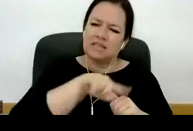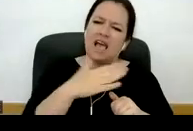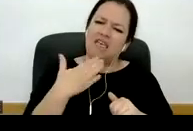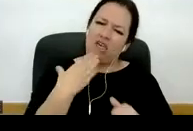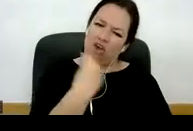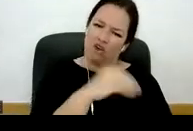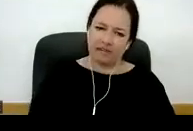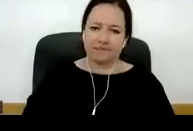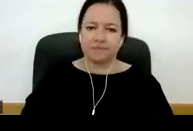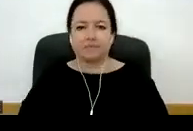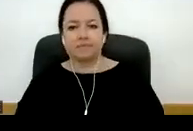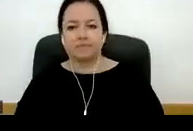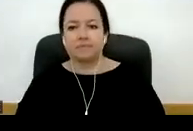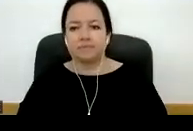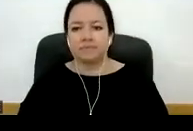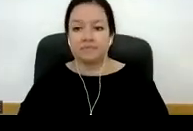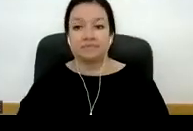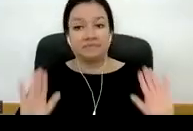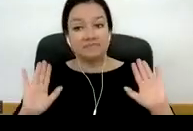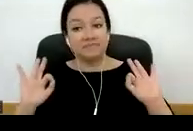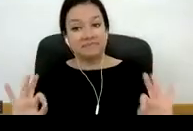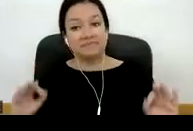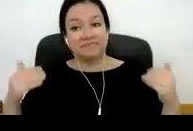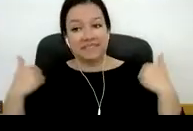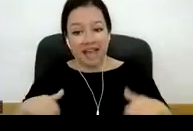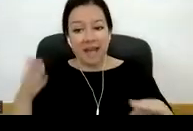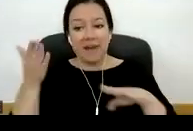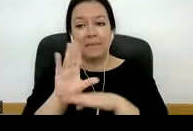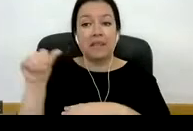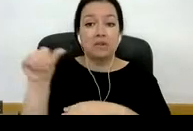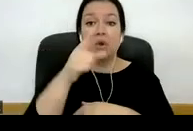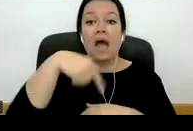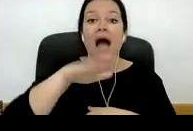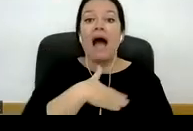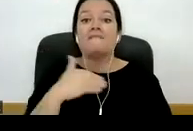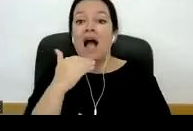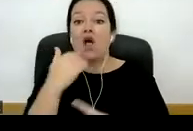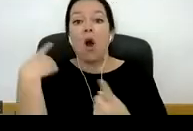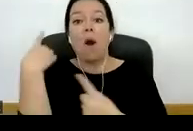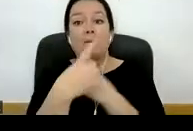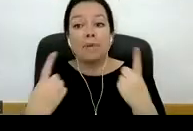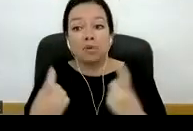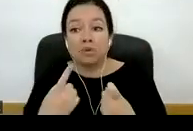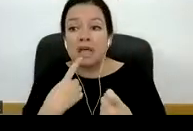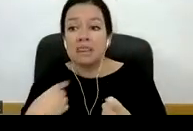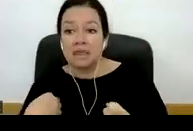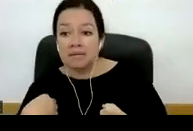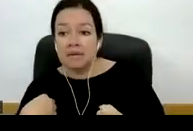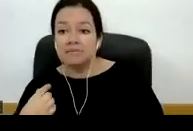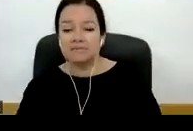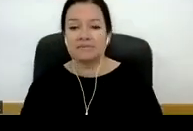edades. Y bueno, hasta aquí la presentación. No sé si queréis comentarme alguna pregunta, si queréis